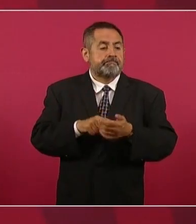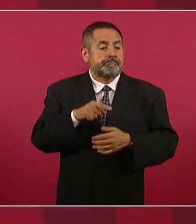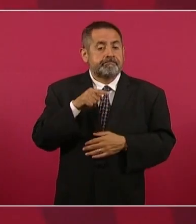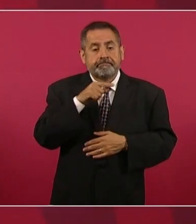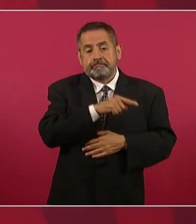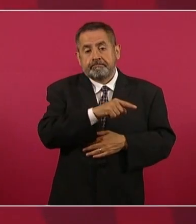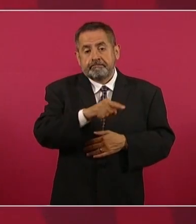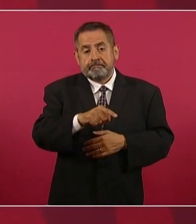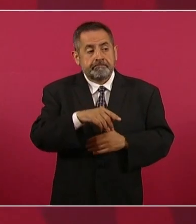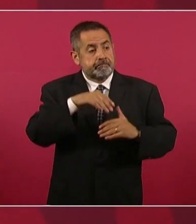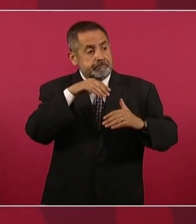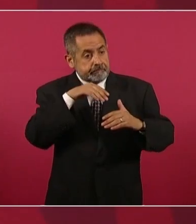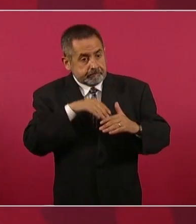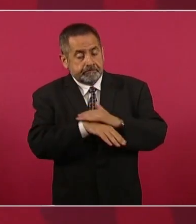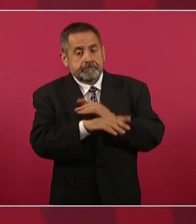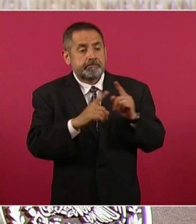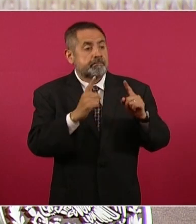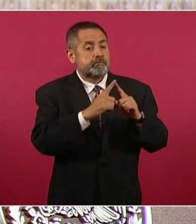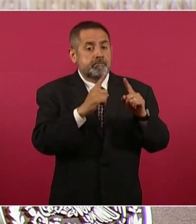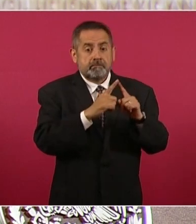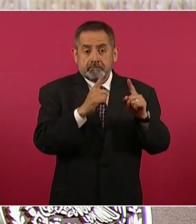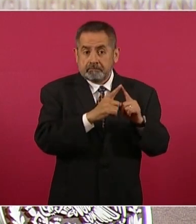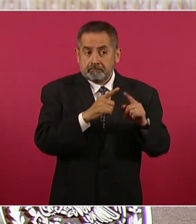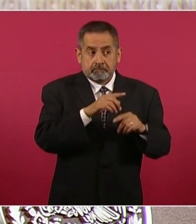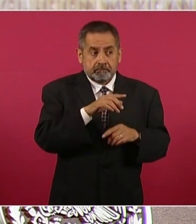entraron a la iglesia de Urique